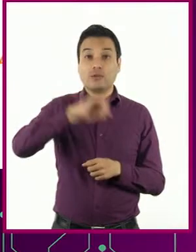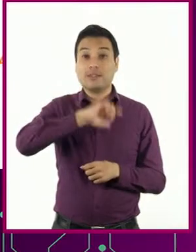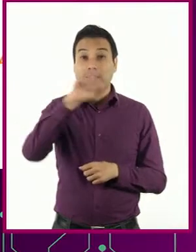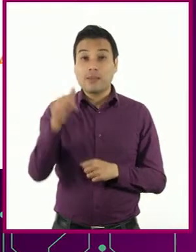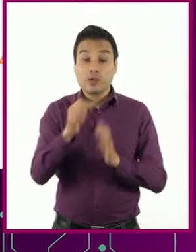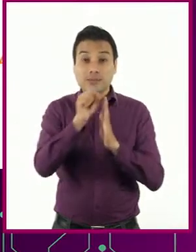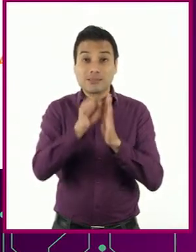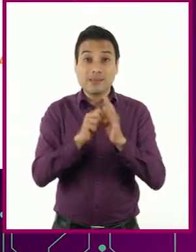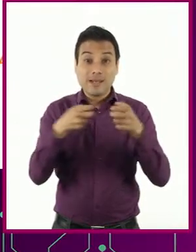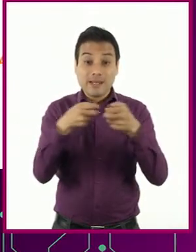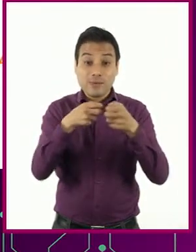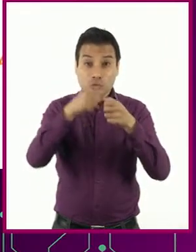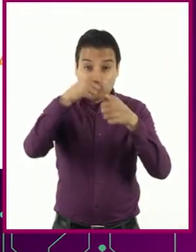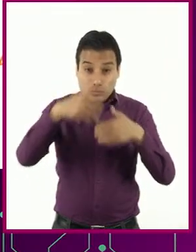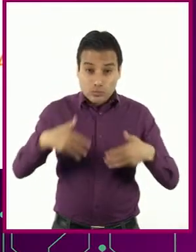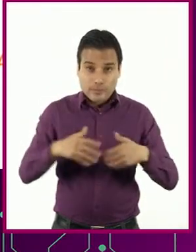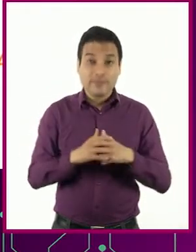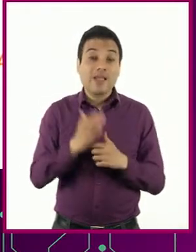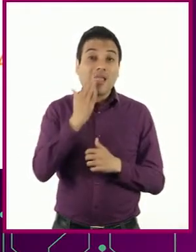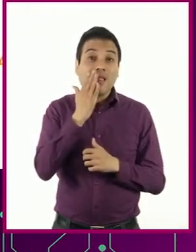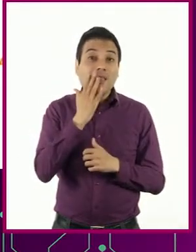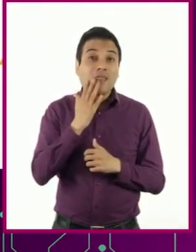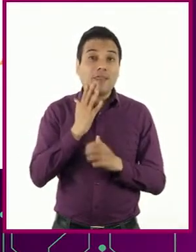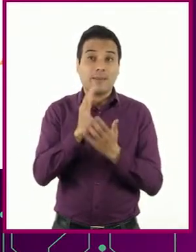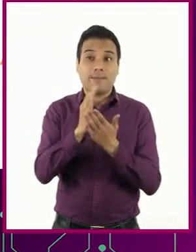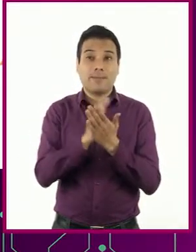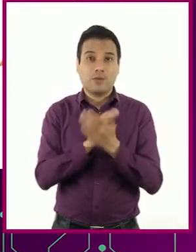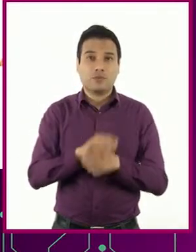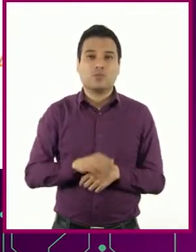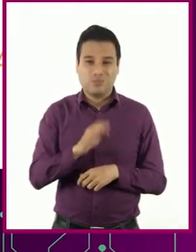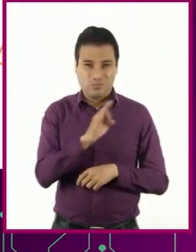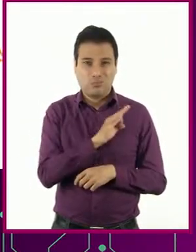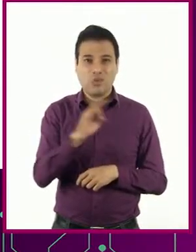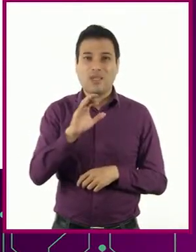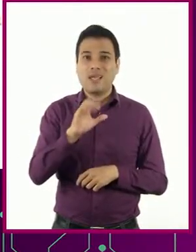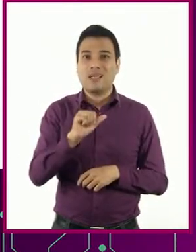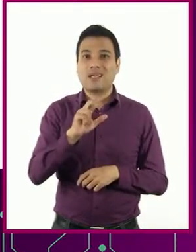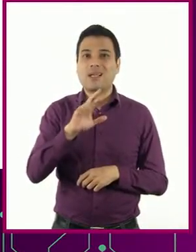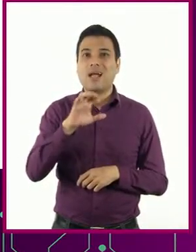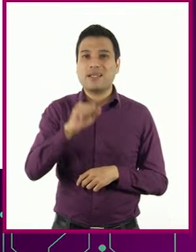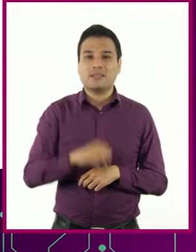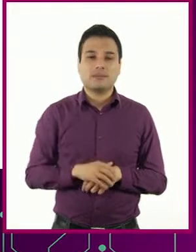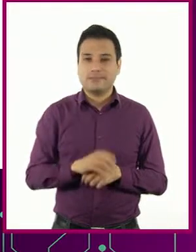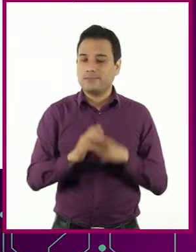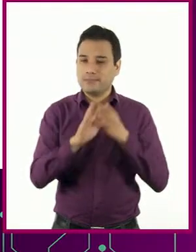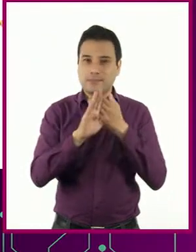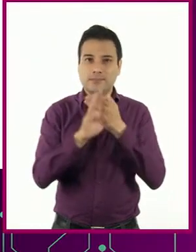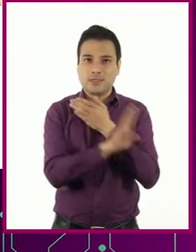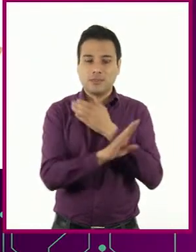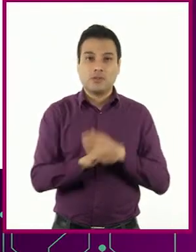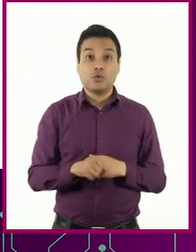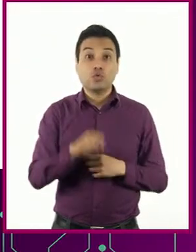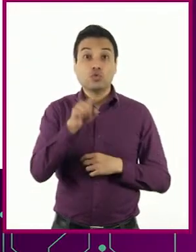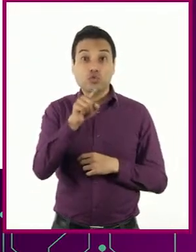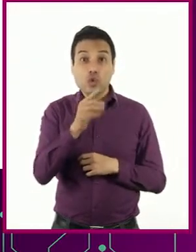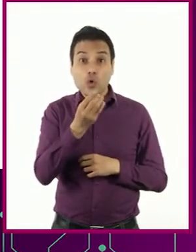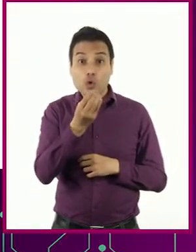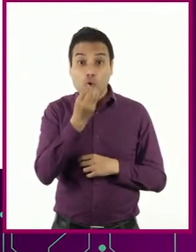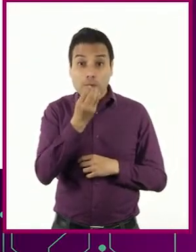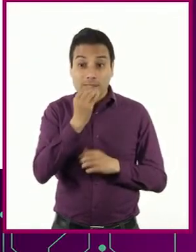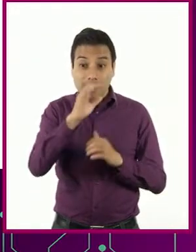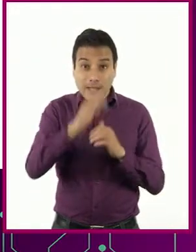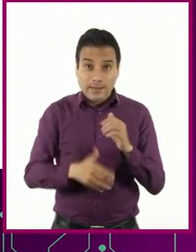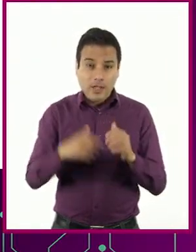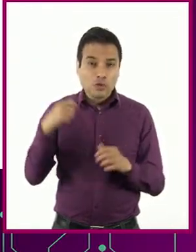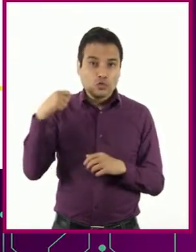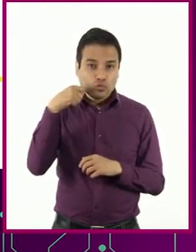reduce la secreción de la saliva y aumenta el riesgo de padecer caries. Lo mejor es evitar su consumo. Lavarse los dientes después de cada comida durante al